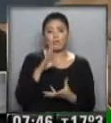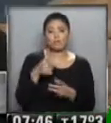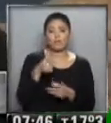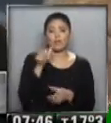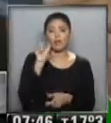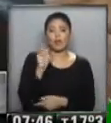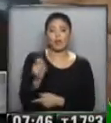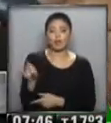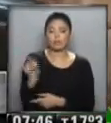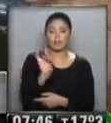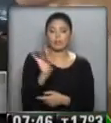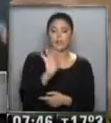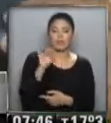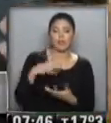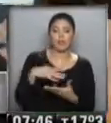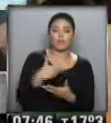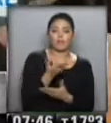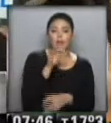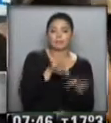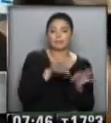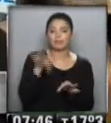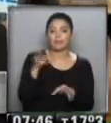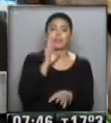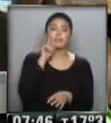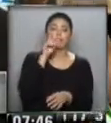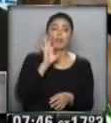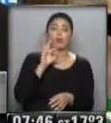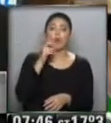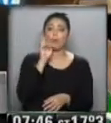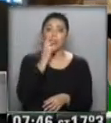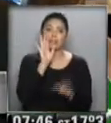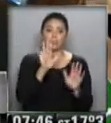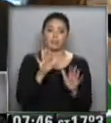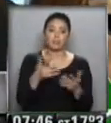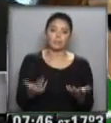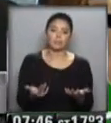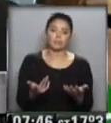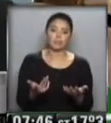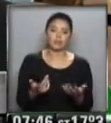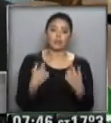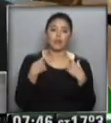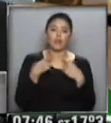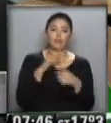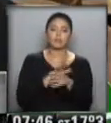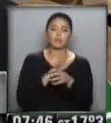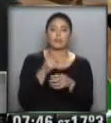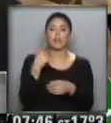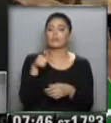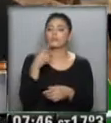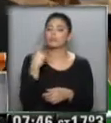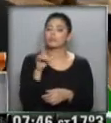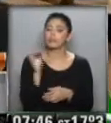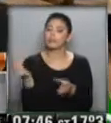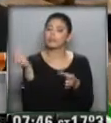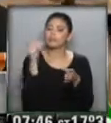el voto popular como se eligen en eeuu o en bolivia pero no ponerle una camiseta partidaria no obligarlo